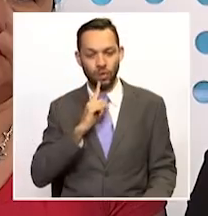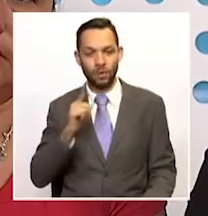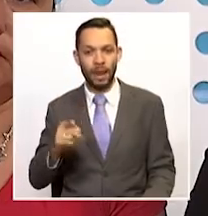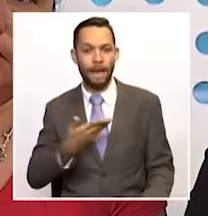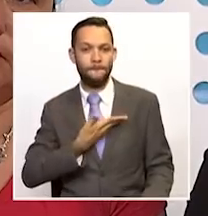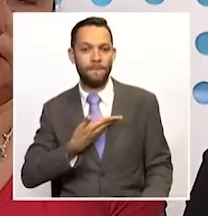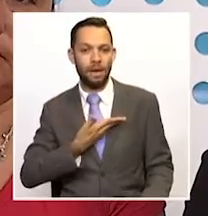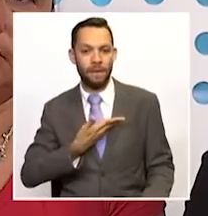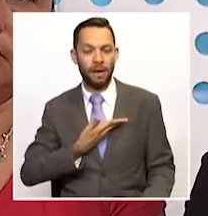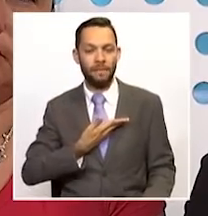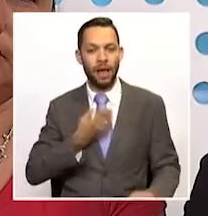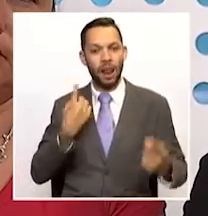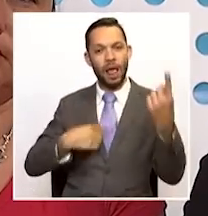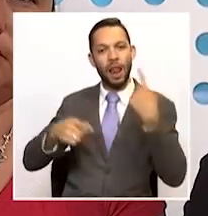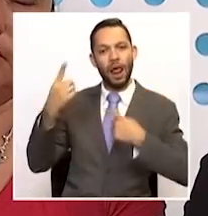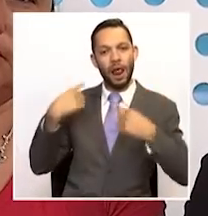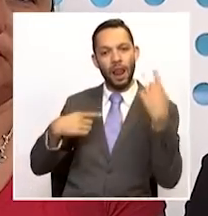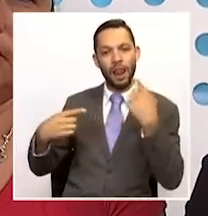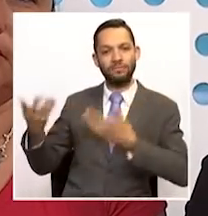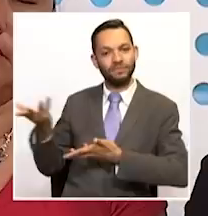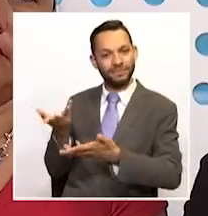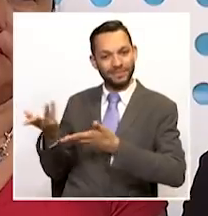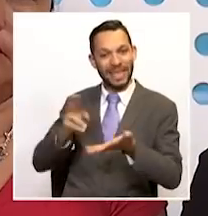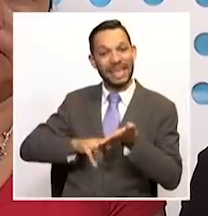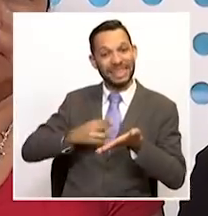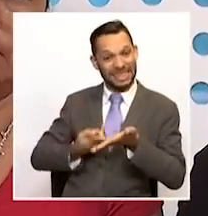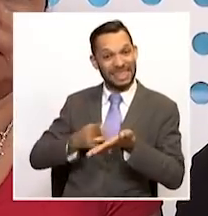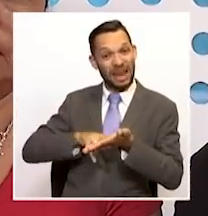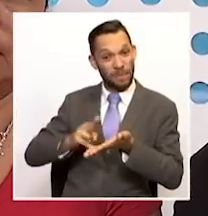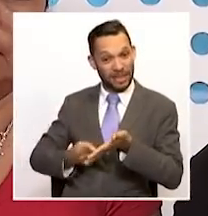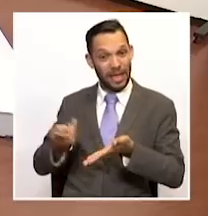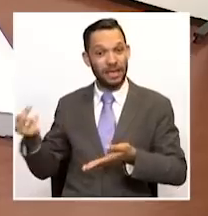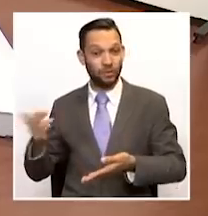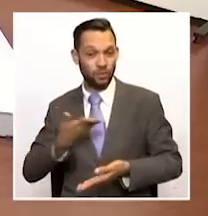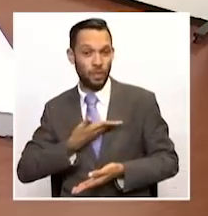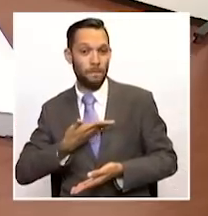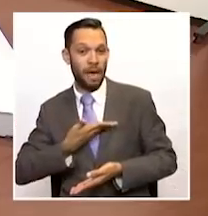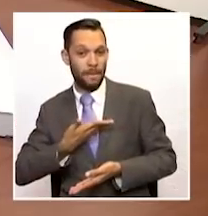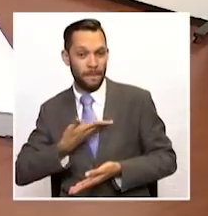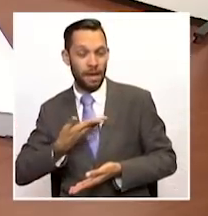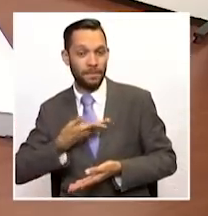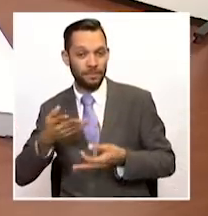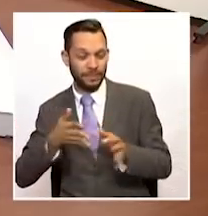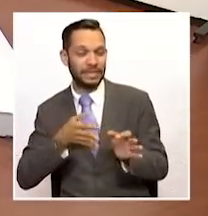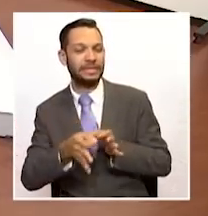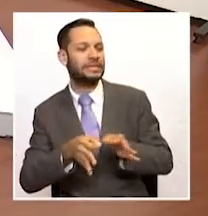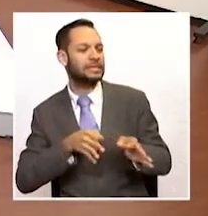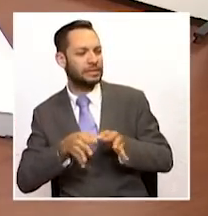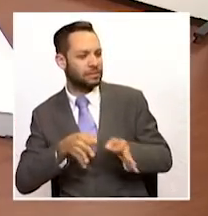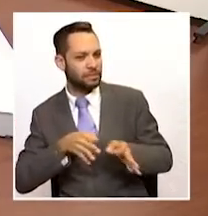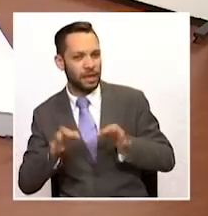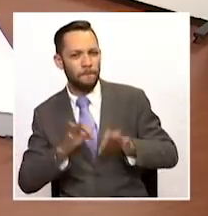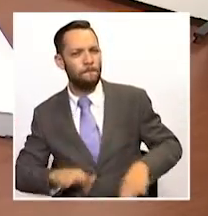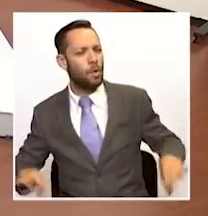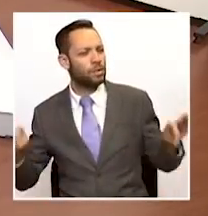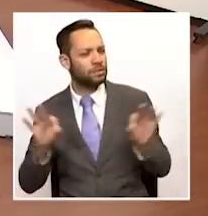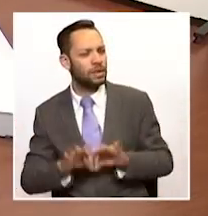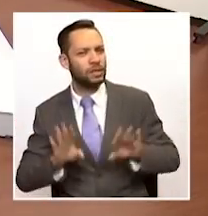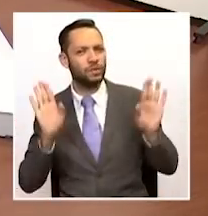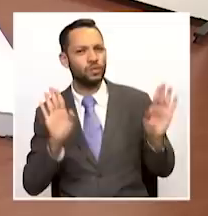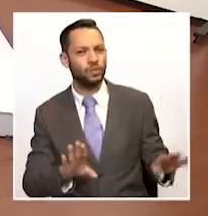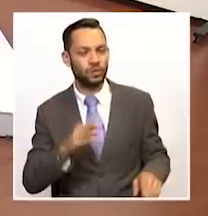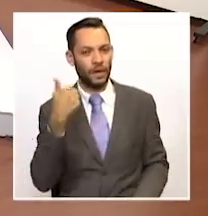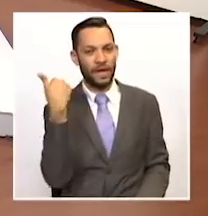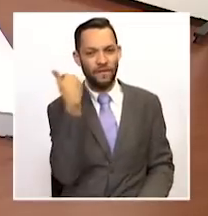proceso de traducción para hablar de un proceso bien importante de la salud que es esa enfermedad pulmonar